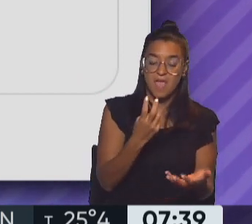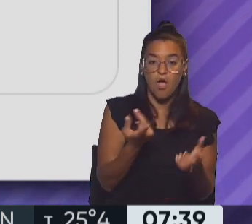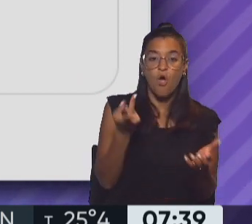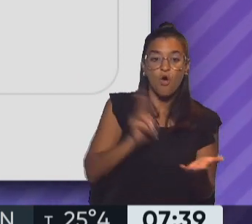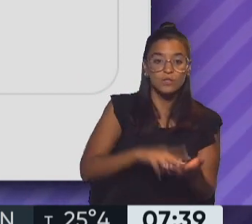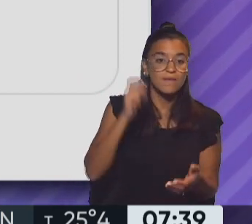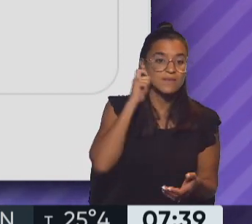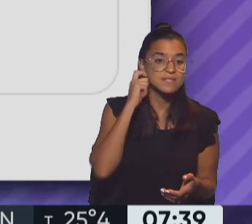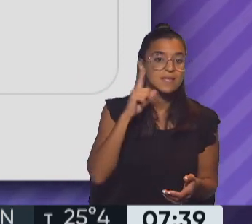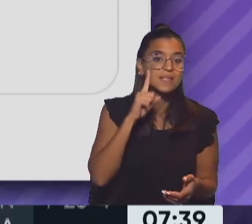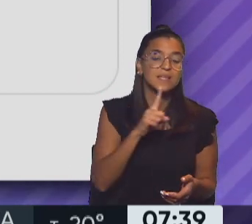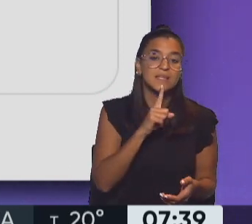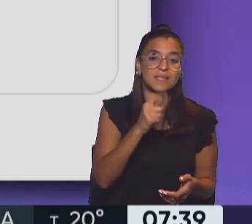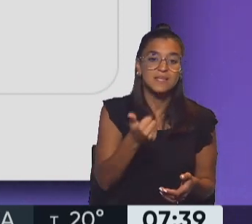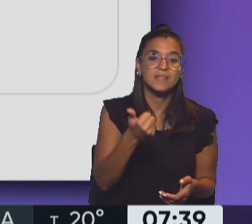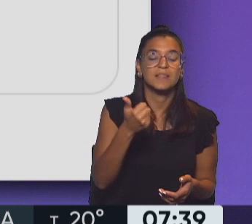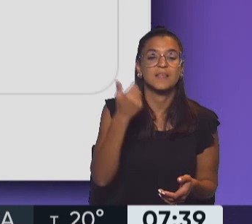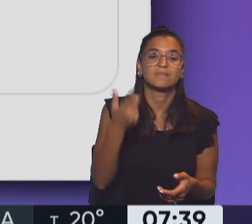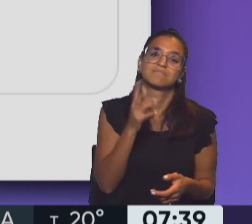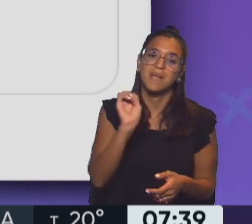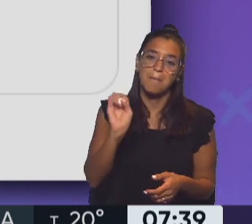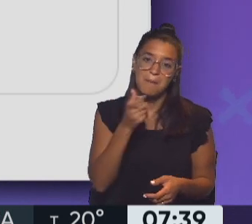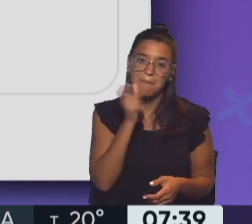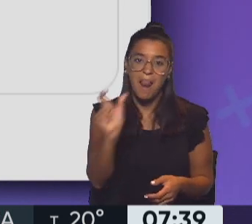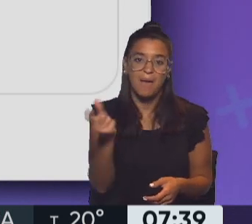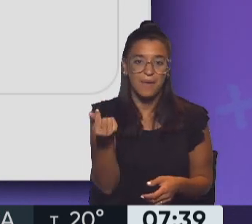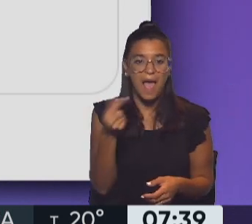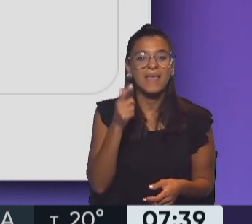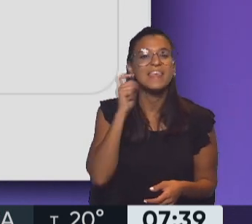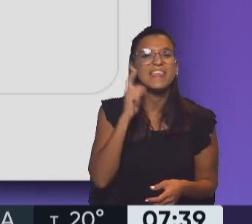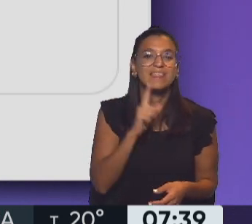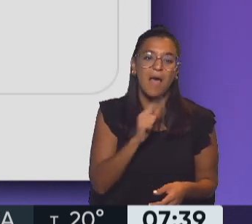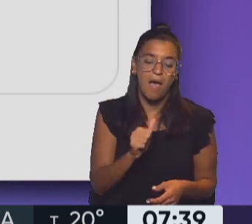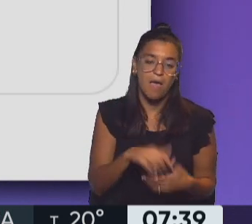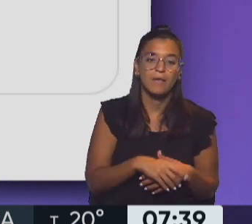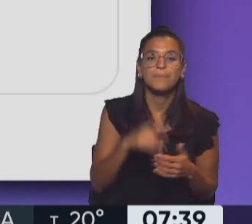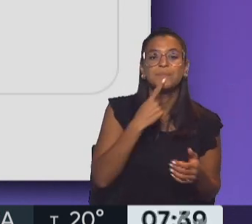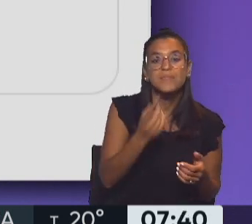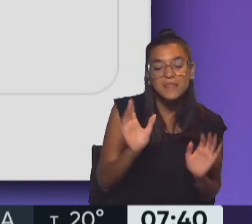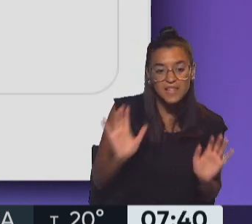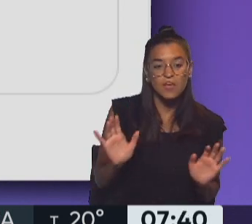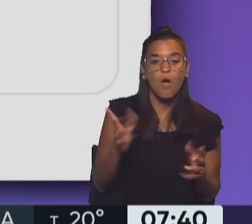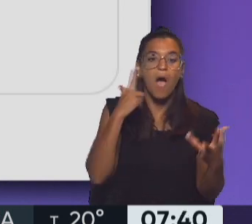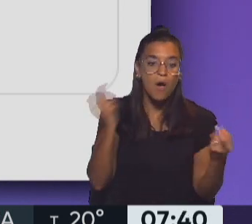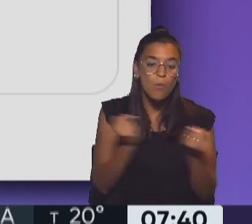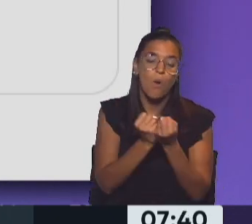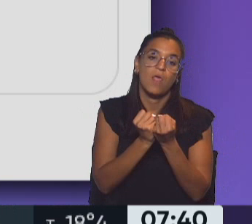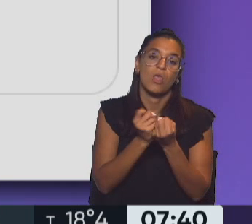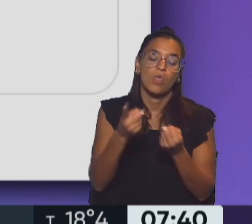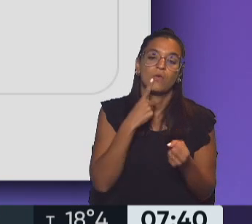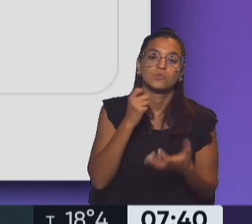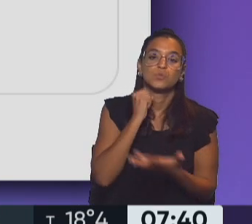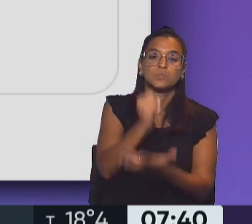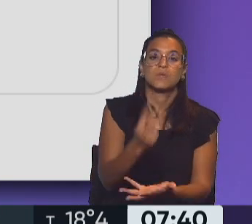Gita Gopinath, que se llama Gita encima, sí. Es muy bueno, es la número 2 del fondo, y puso que el acuerdo es reducir los